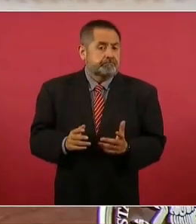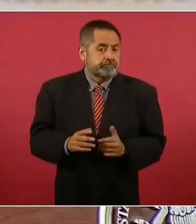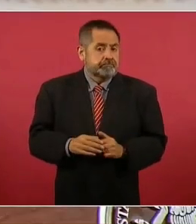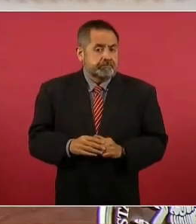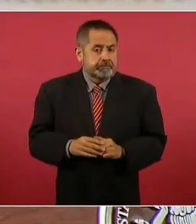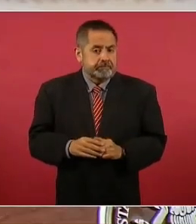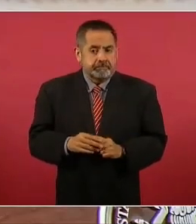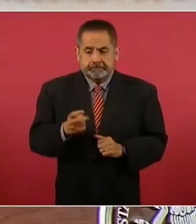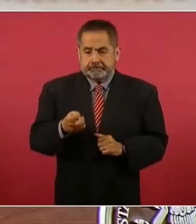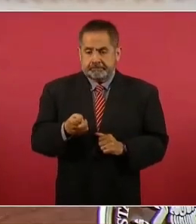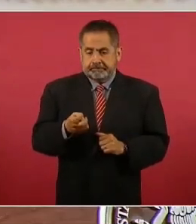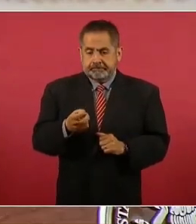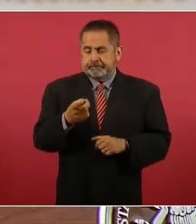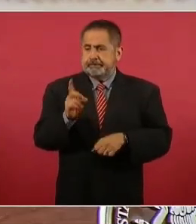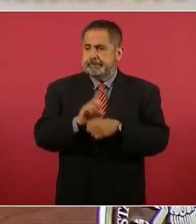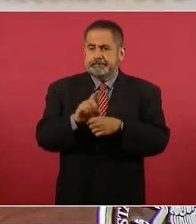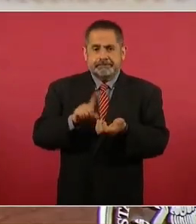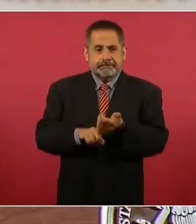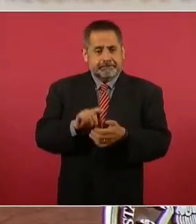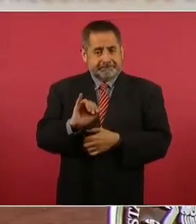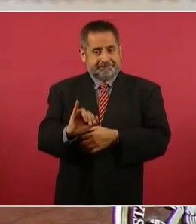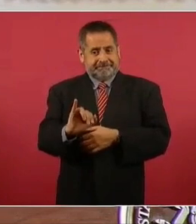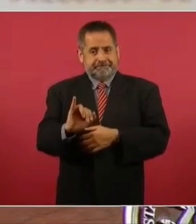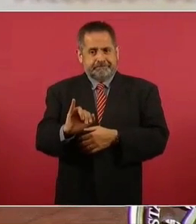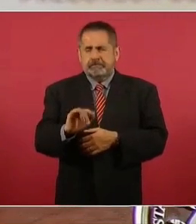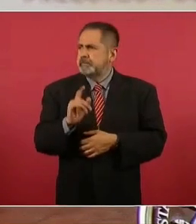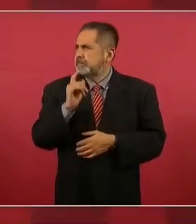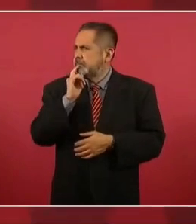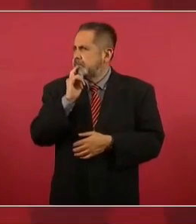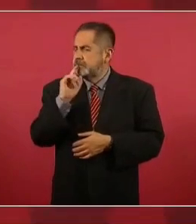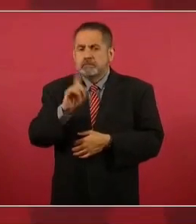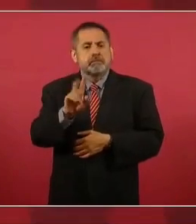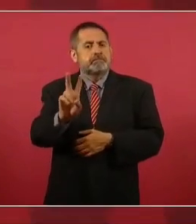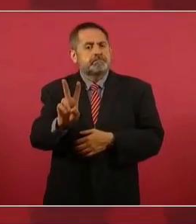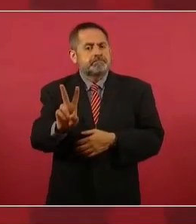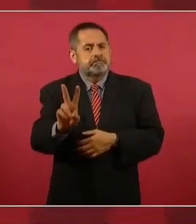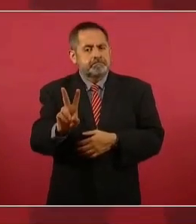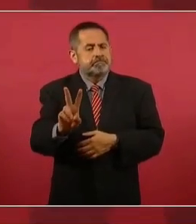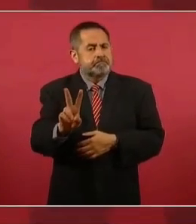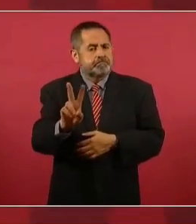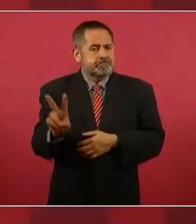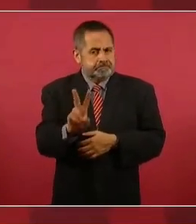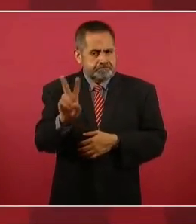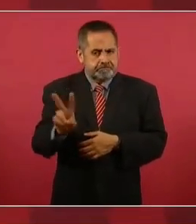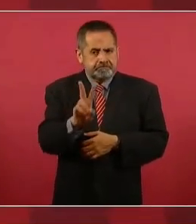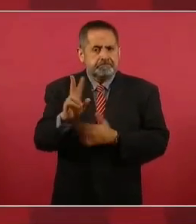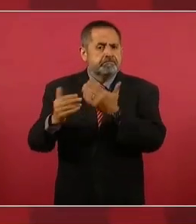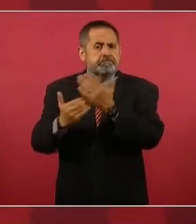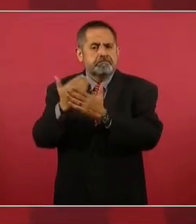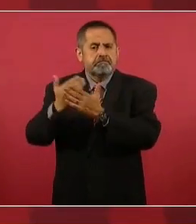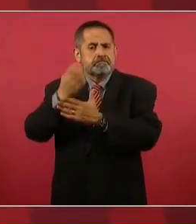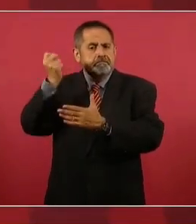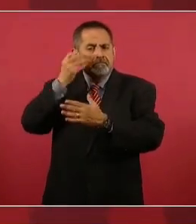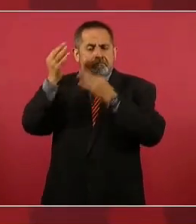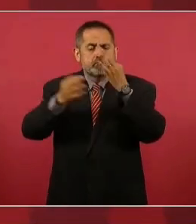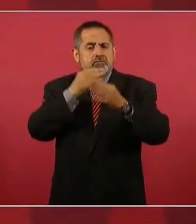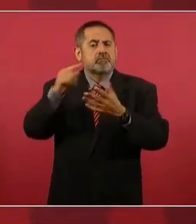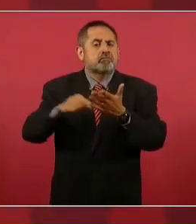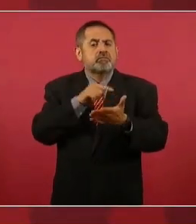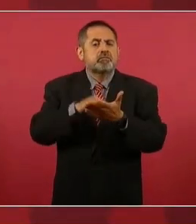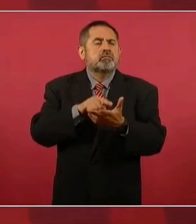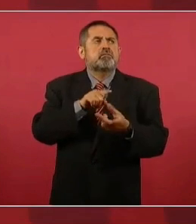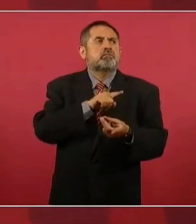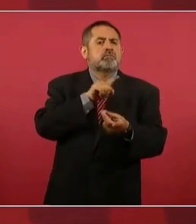Precisamente este jueves, bueno, el viernes, la mañanera va a ser